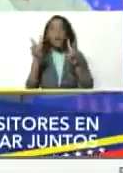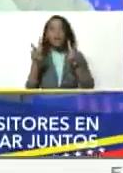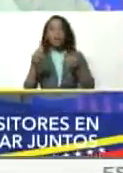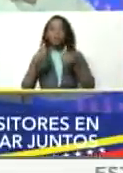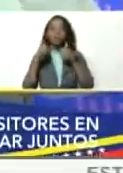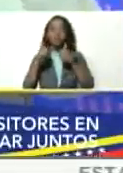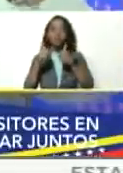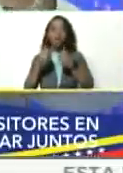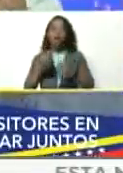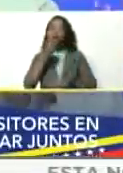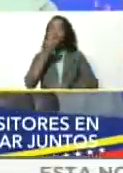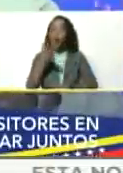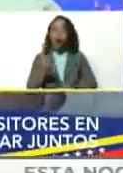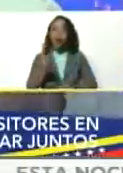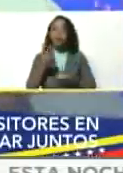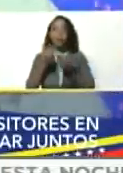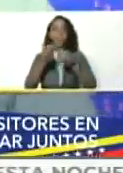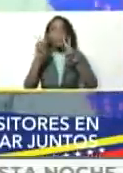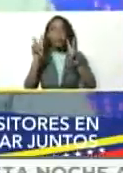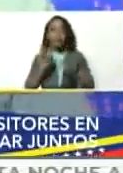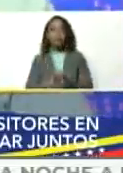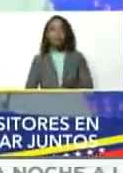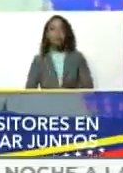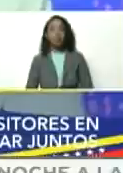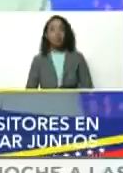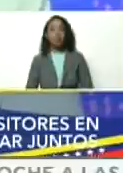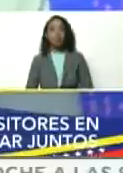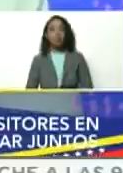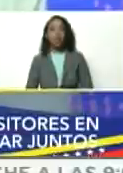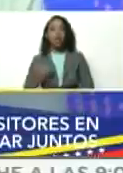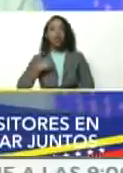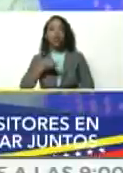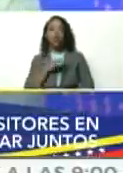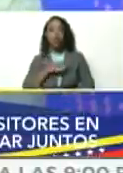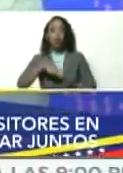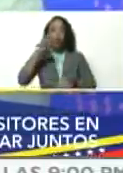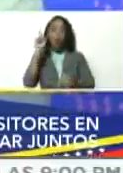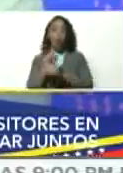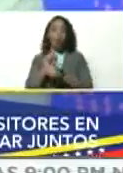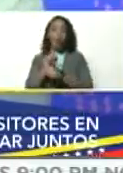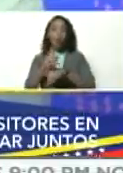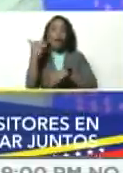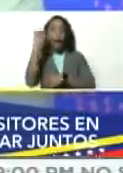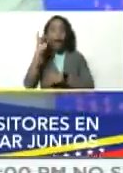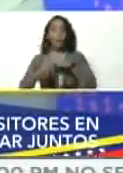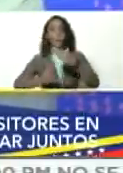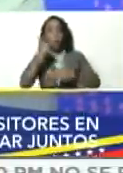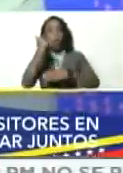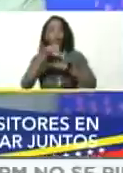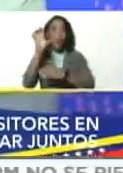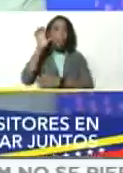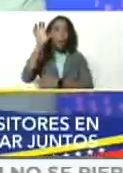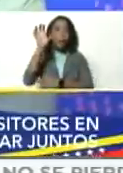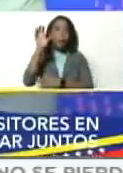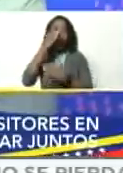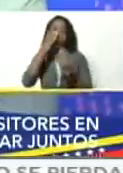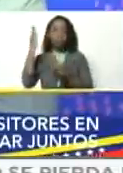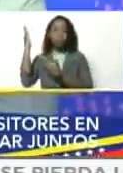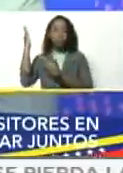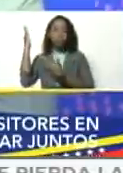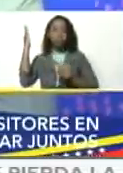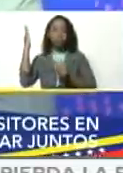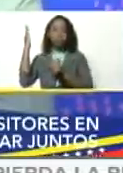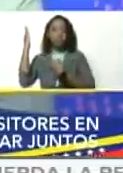que sea por las buenas y en paz. Nosotros somos los únicos que tenemos un proyecto de patria, un proyecto de